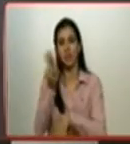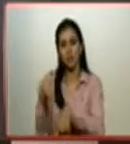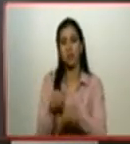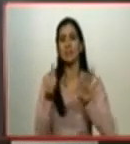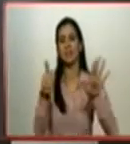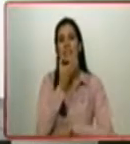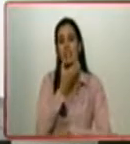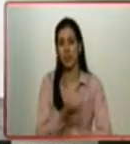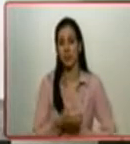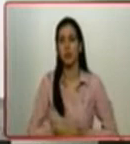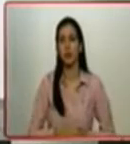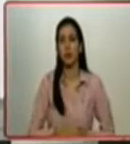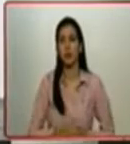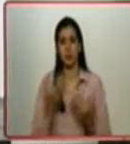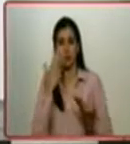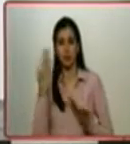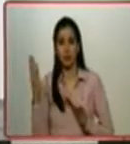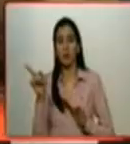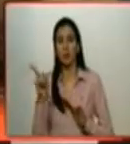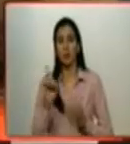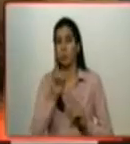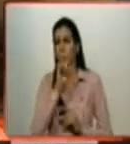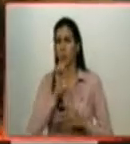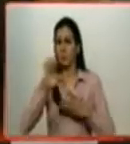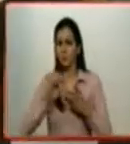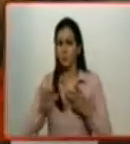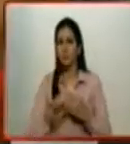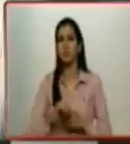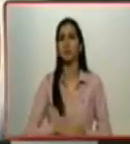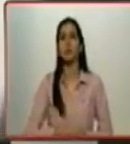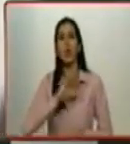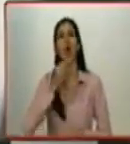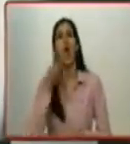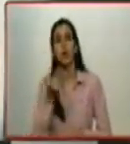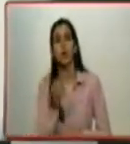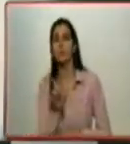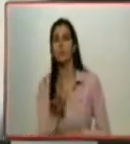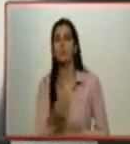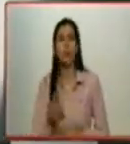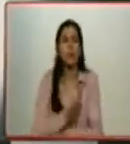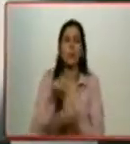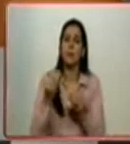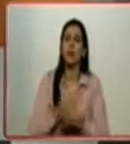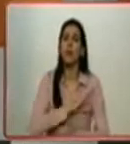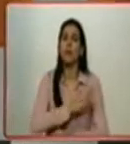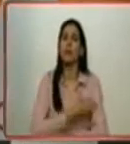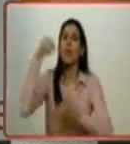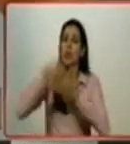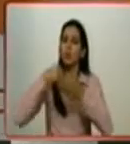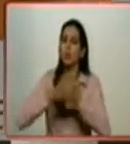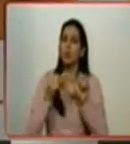diciembre. Esta será una de las estrategias que la JPSUF impulsará para fortalecer la lucha por